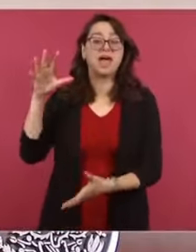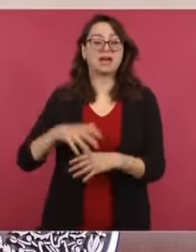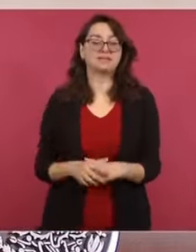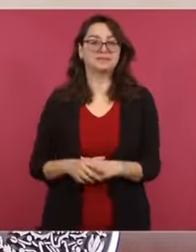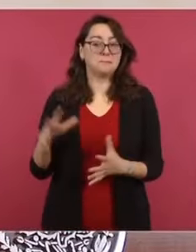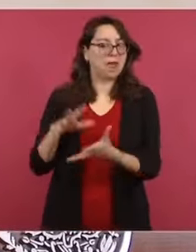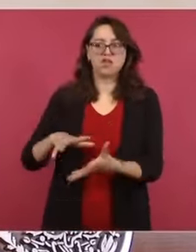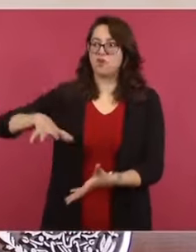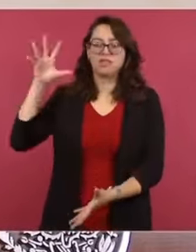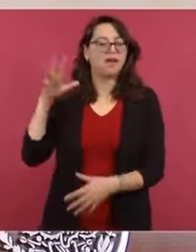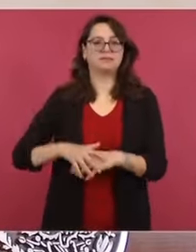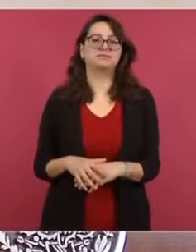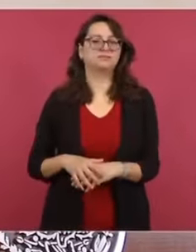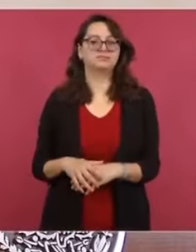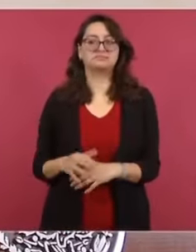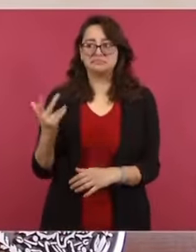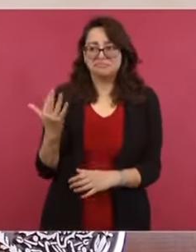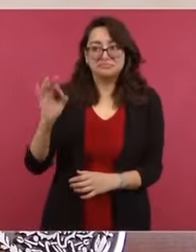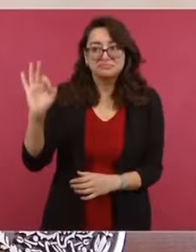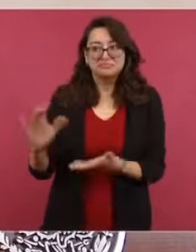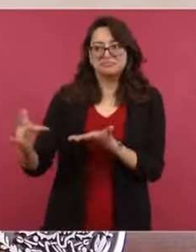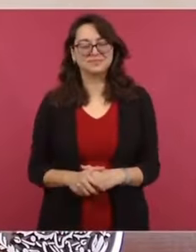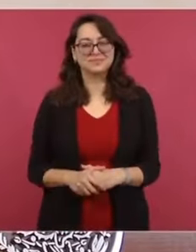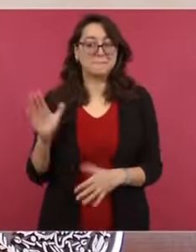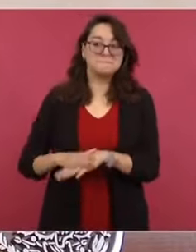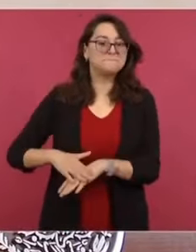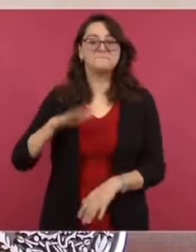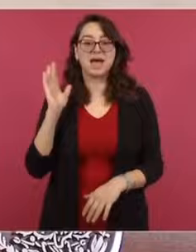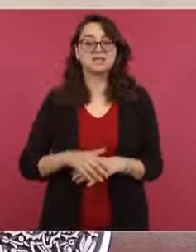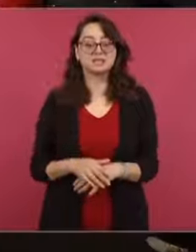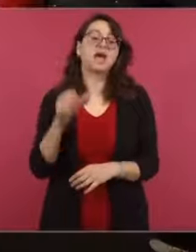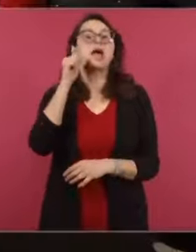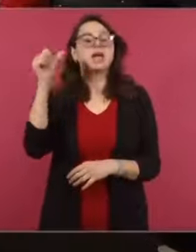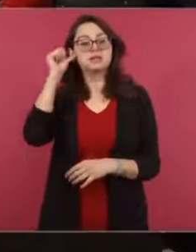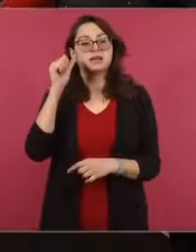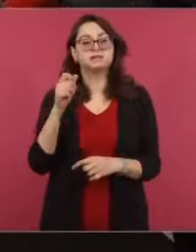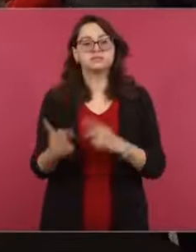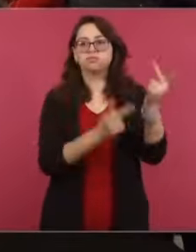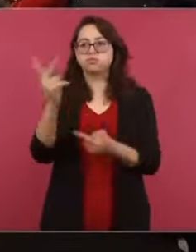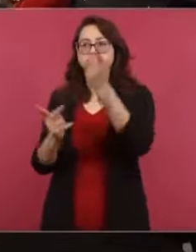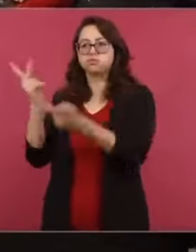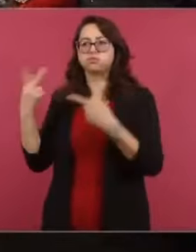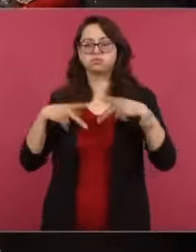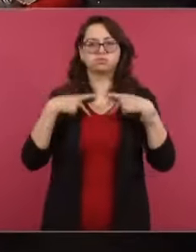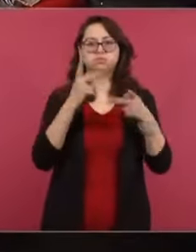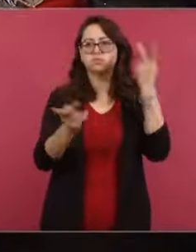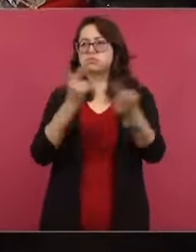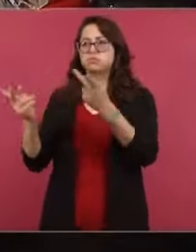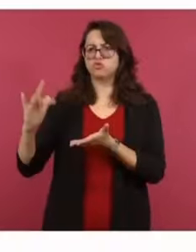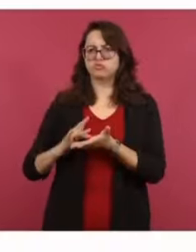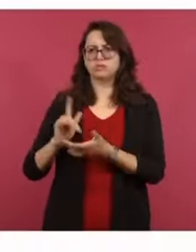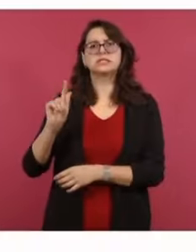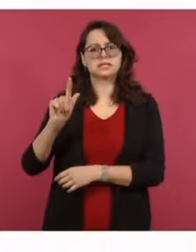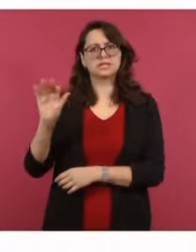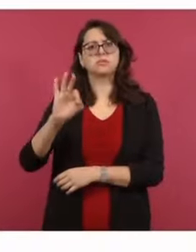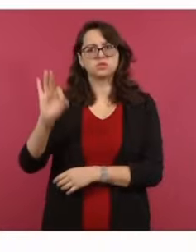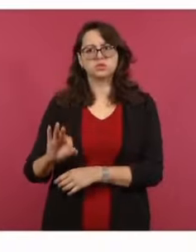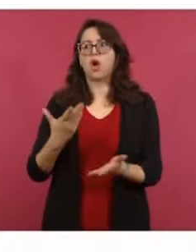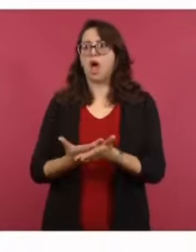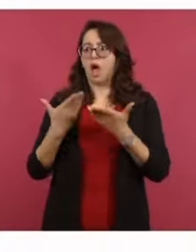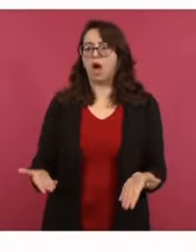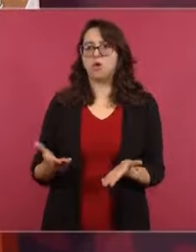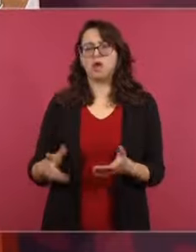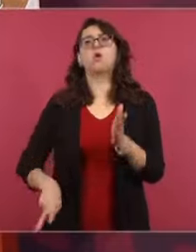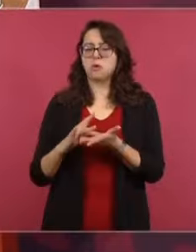es el 50%. Ayer veíamos una encuesta telefónica, la podemos poner. ¡Reducción! Miren, la aceptación, por lo general,